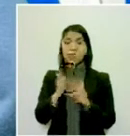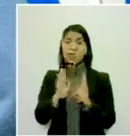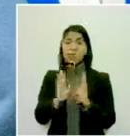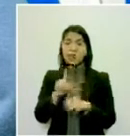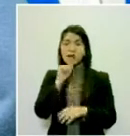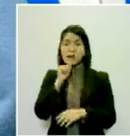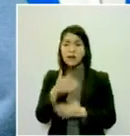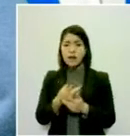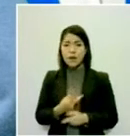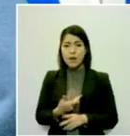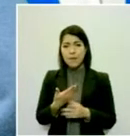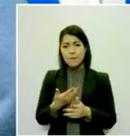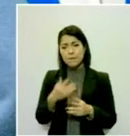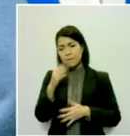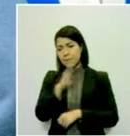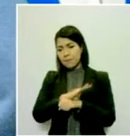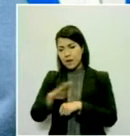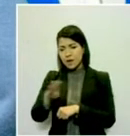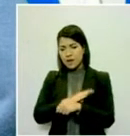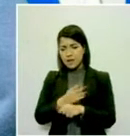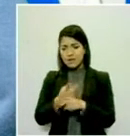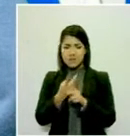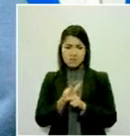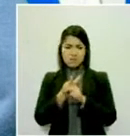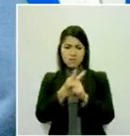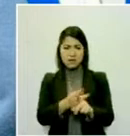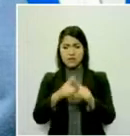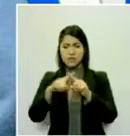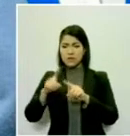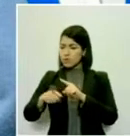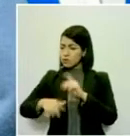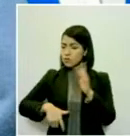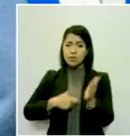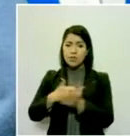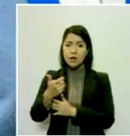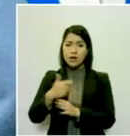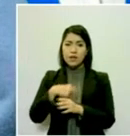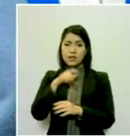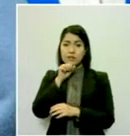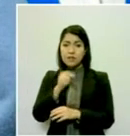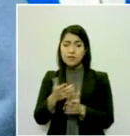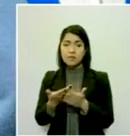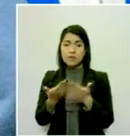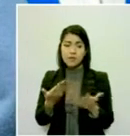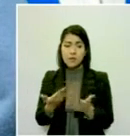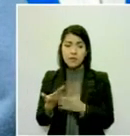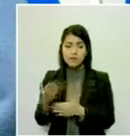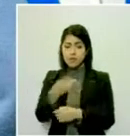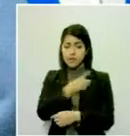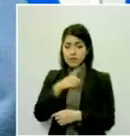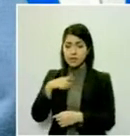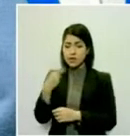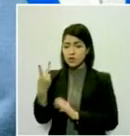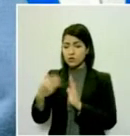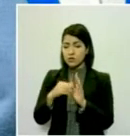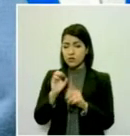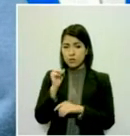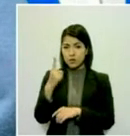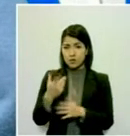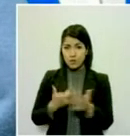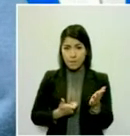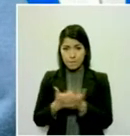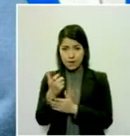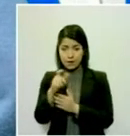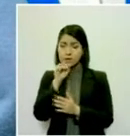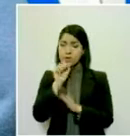cumplimiento de prestaciones que hemos pagado. Se cubrió el retroactivo salarial del año 2021 y